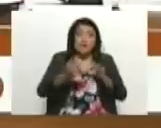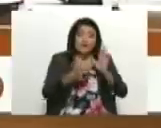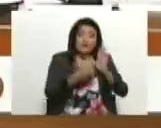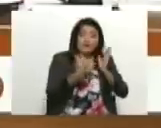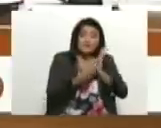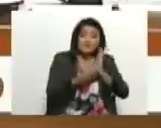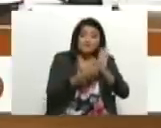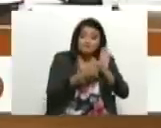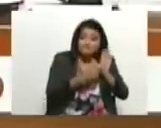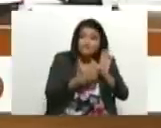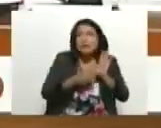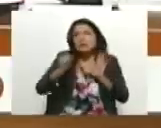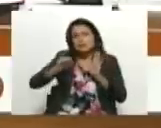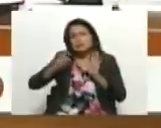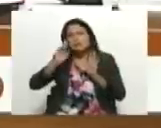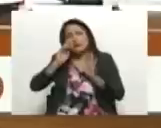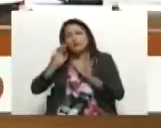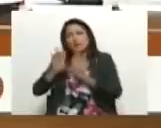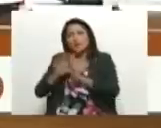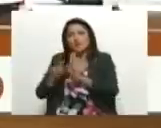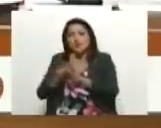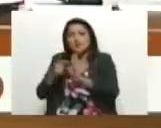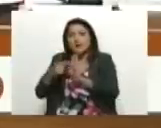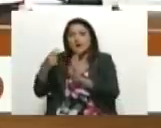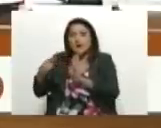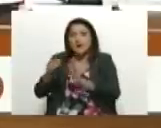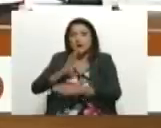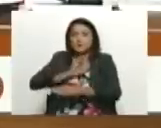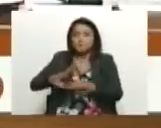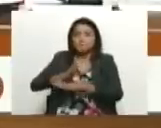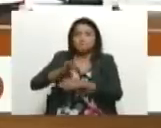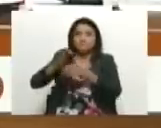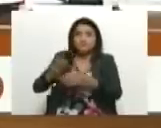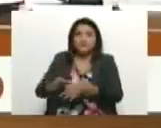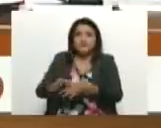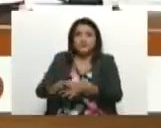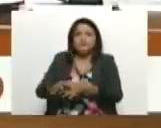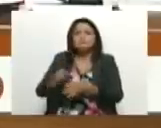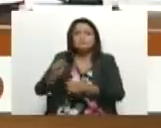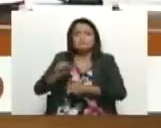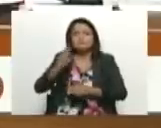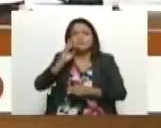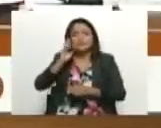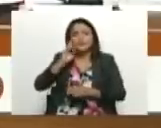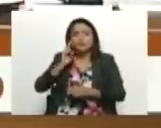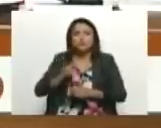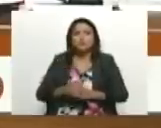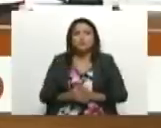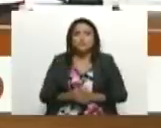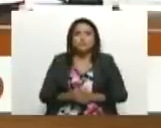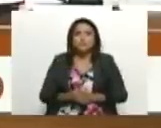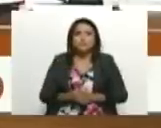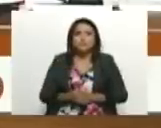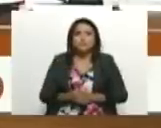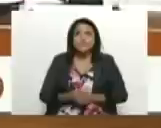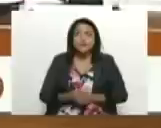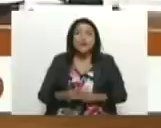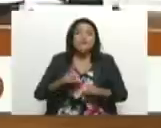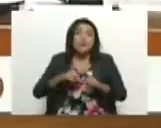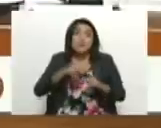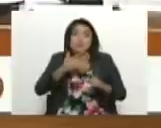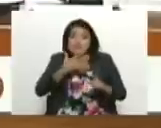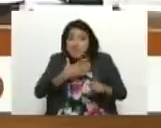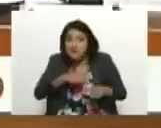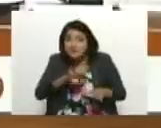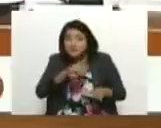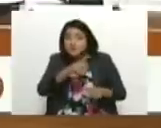que la Constitución dice que debe haber una sentencia firme, es verdad. Se debe presumir la inocencia